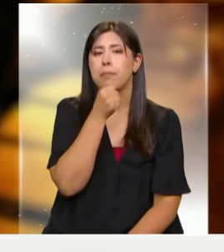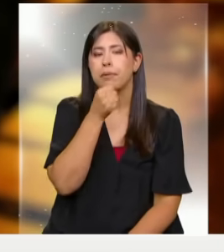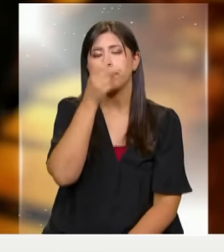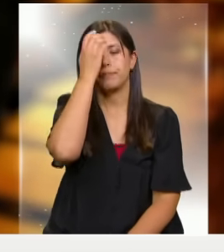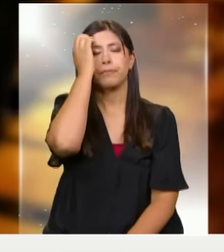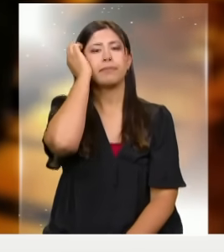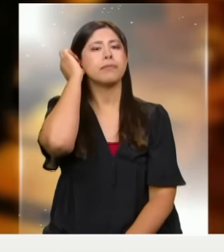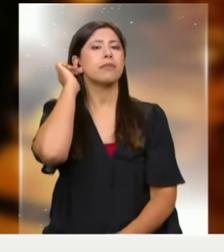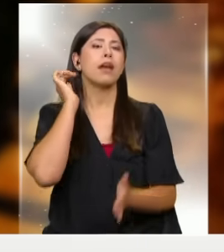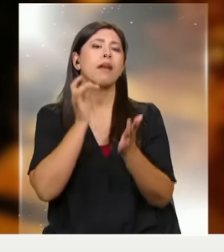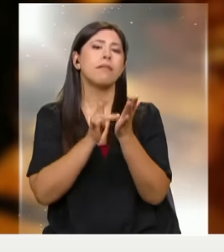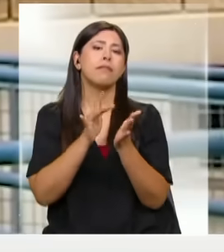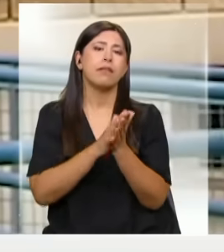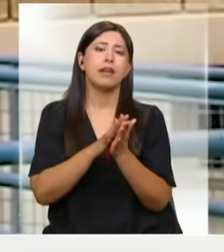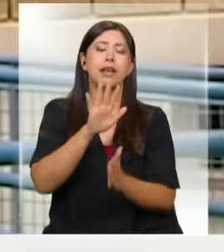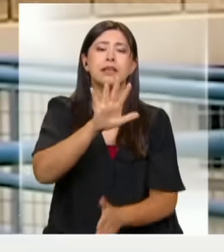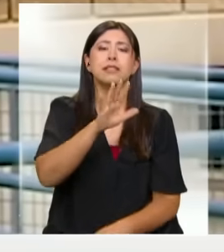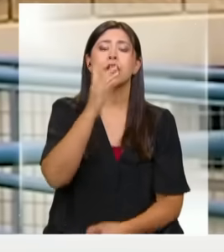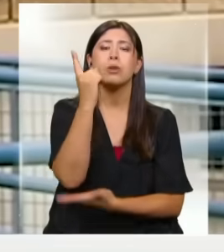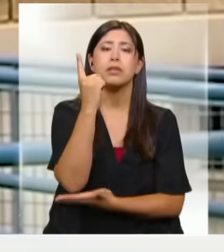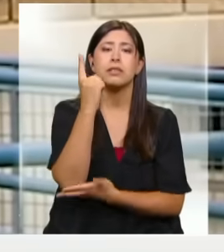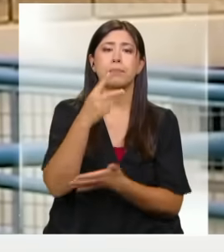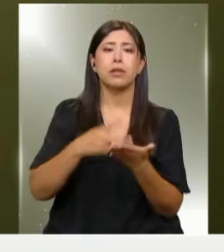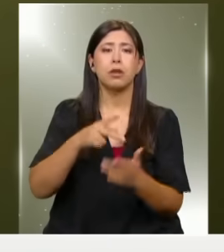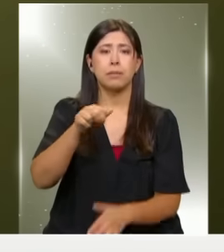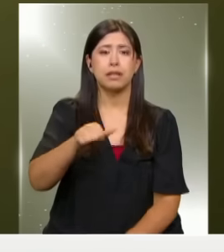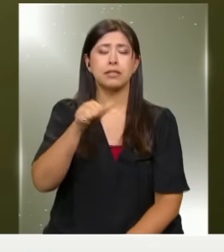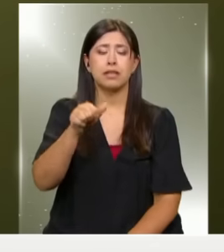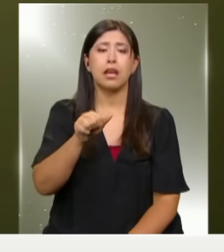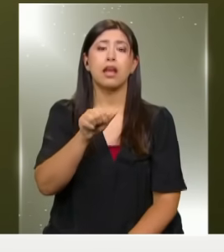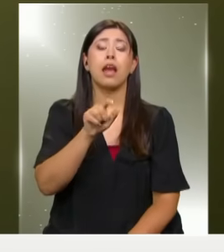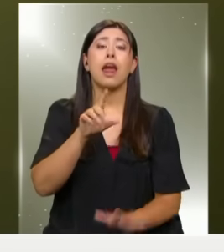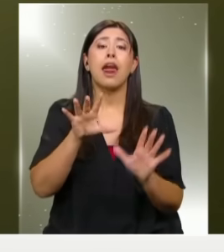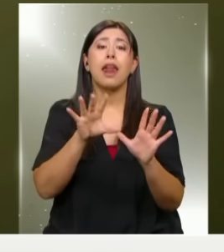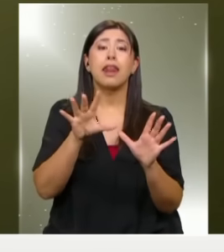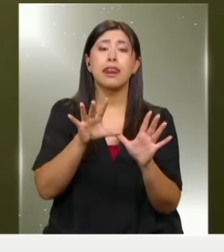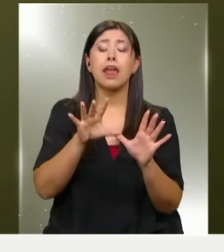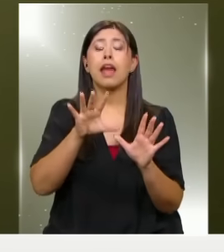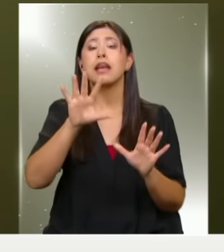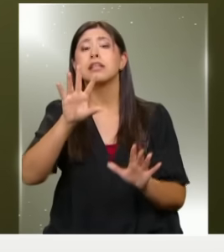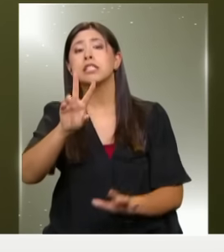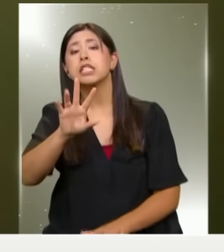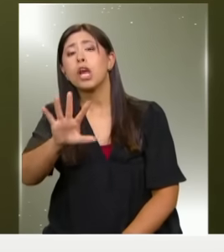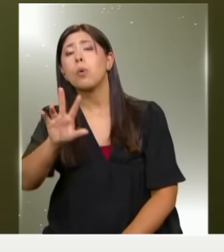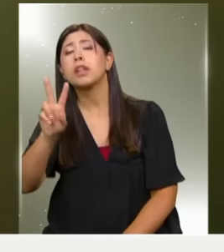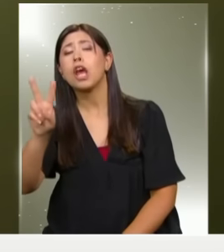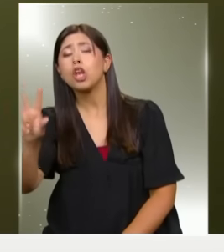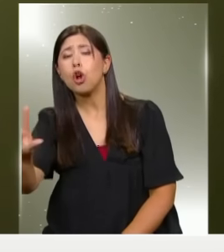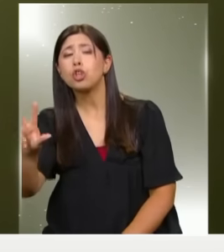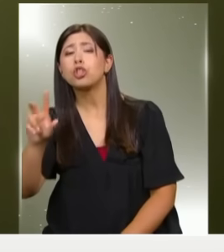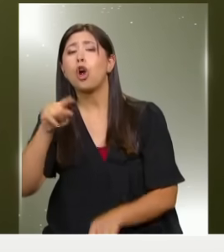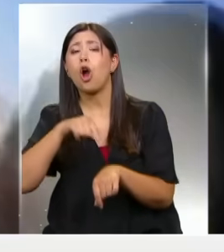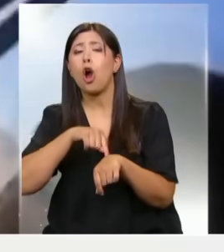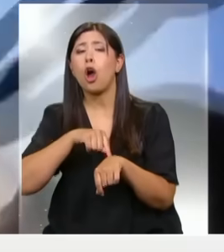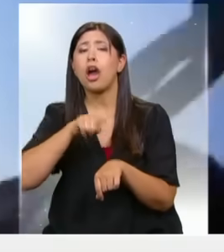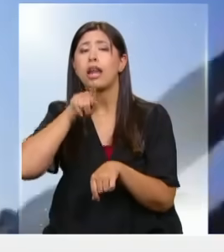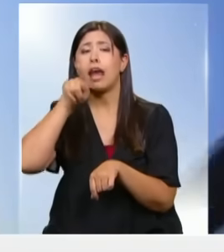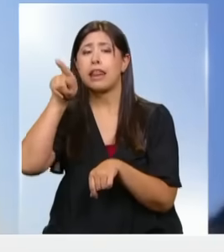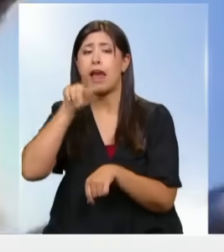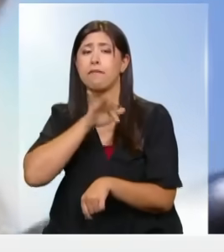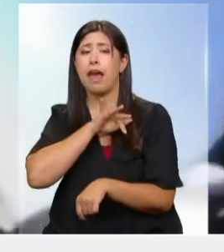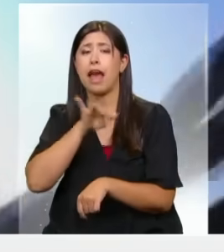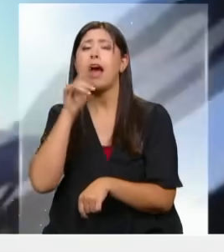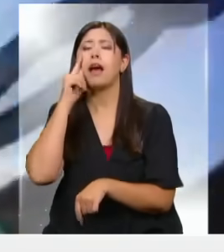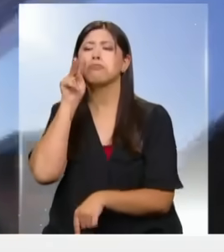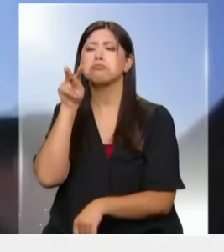El 5 de diciembre del 2016, a las 22:58 horas de Francia, fue la última vez que se vio a Narumi Kurosaki según